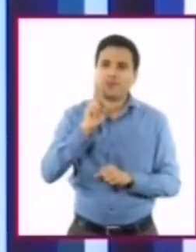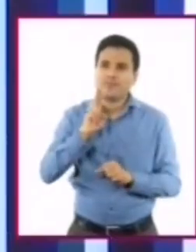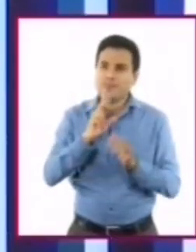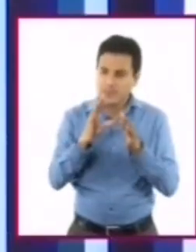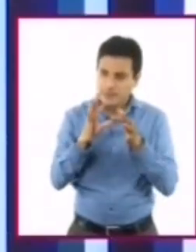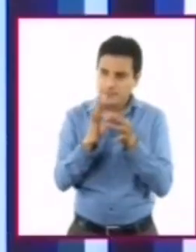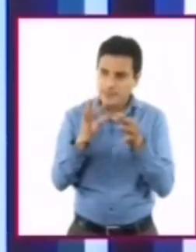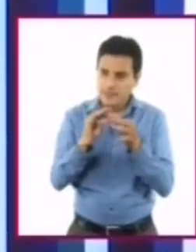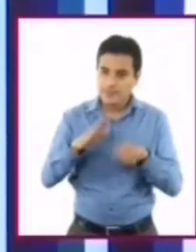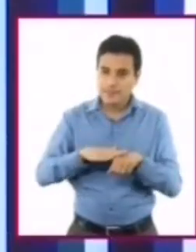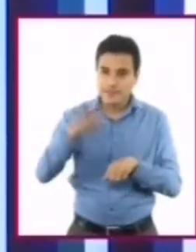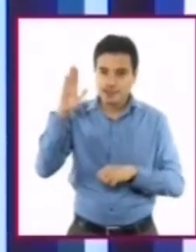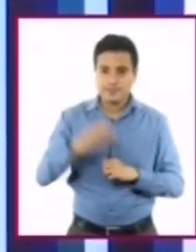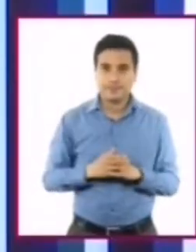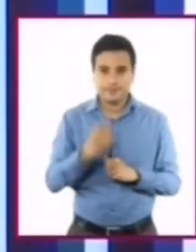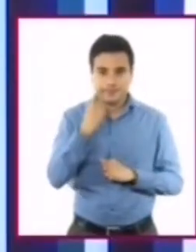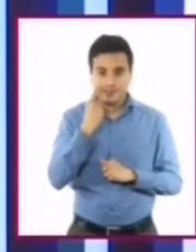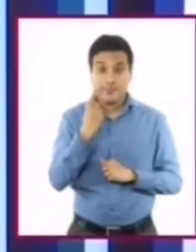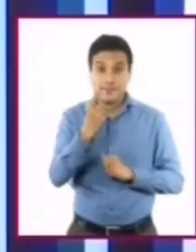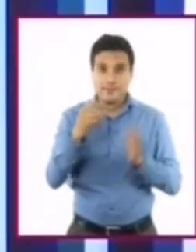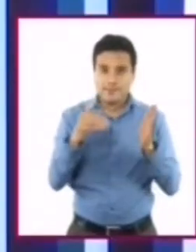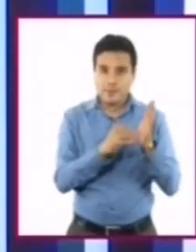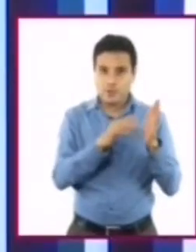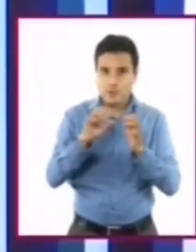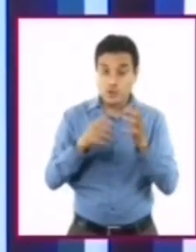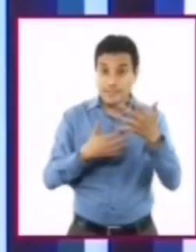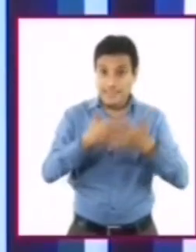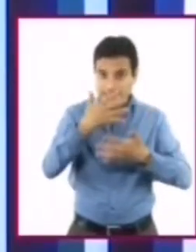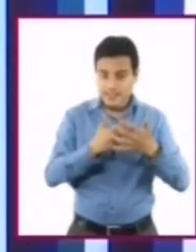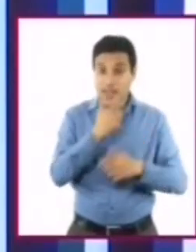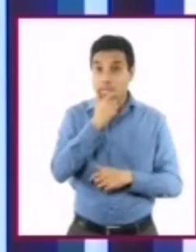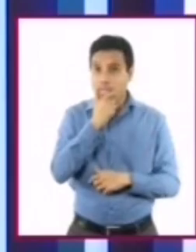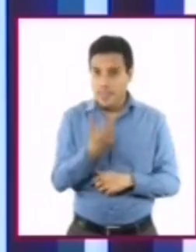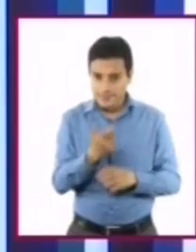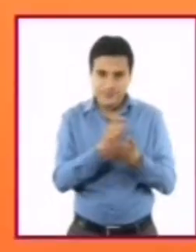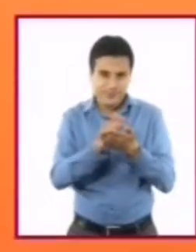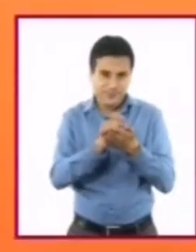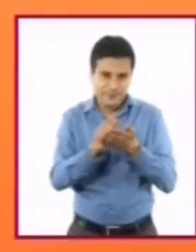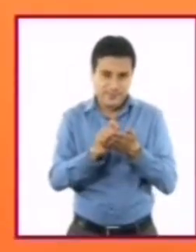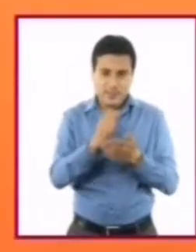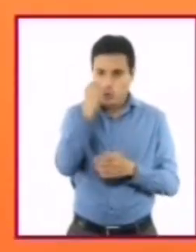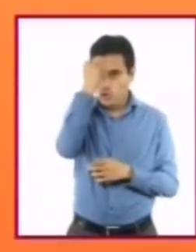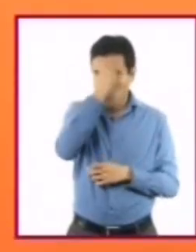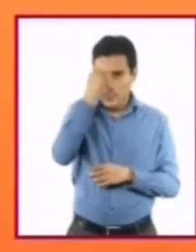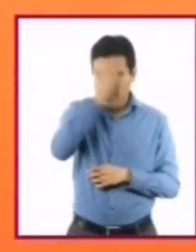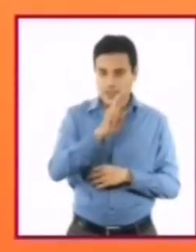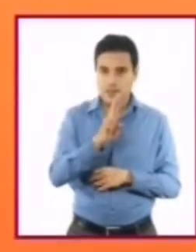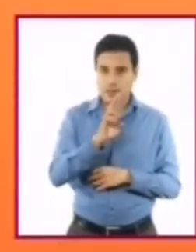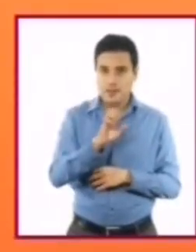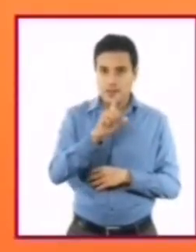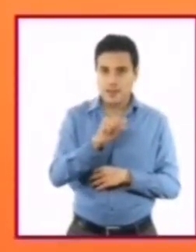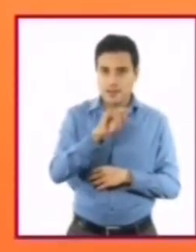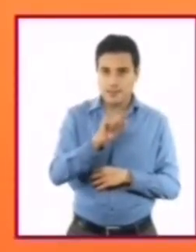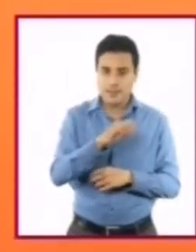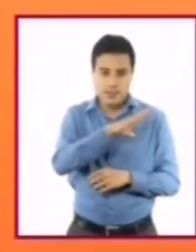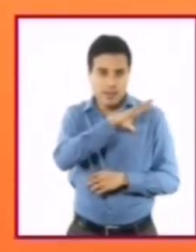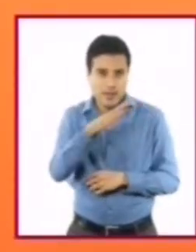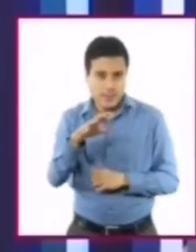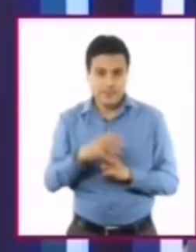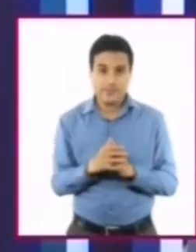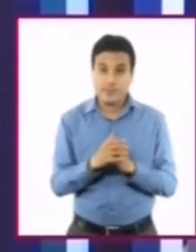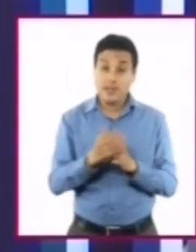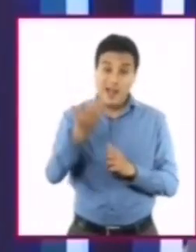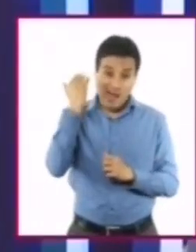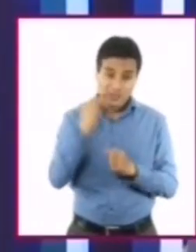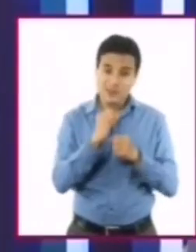favor. En 1915, Einstein publicó la teoría de la relatividad general, producto de muchos años